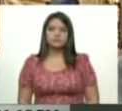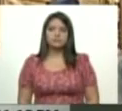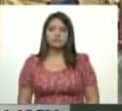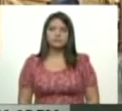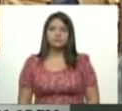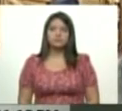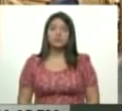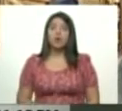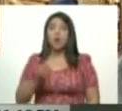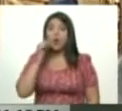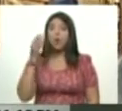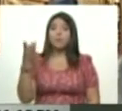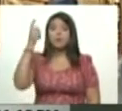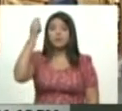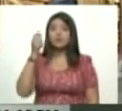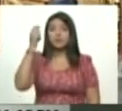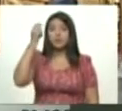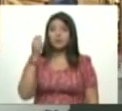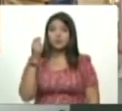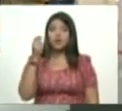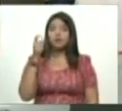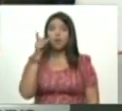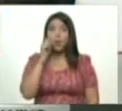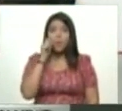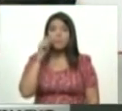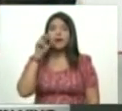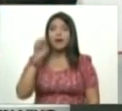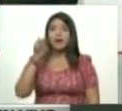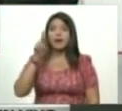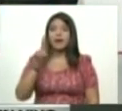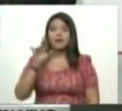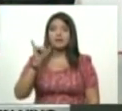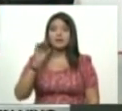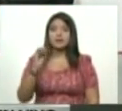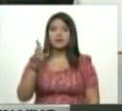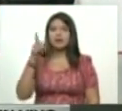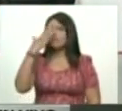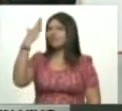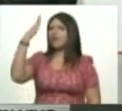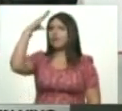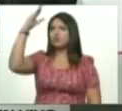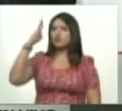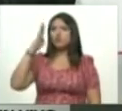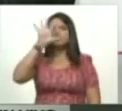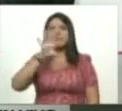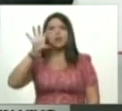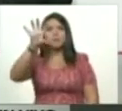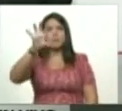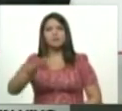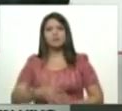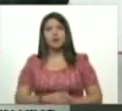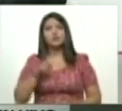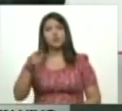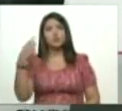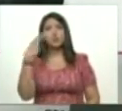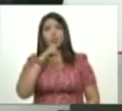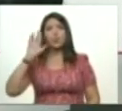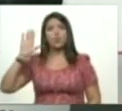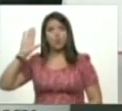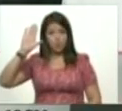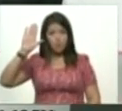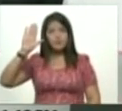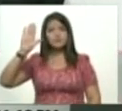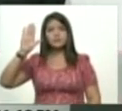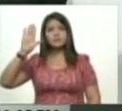Ciudadano diputado Enrique Márquez Berti, ante Dios y ante la patria, ¿jura usted